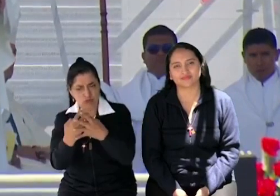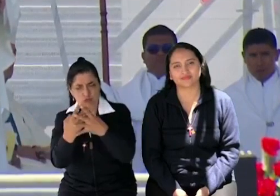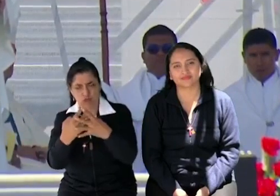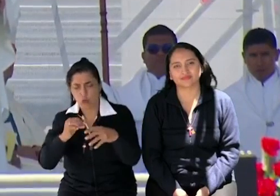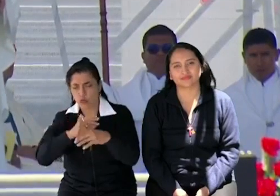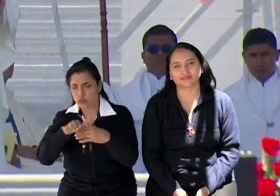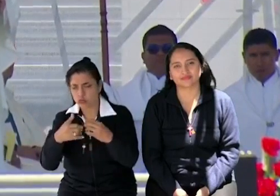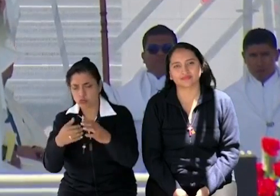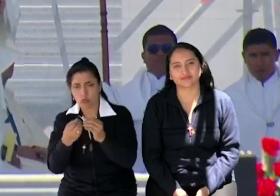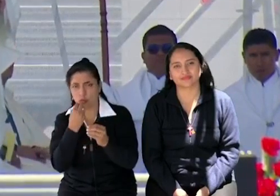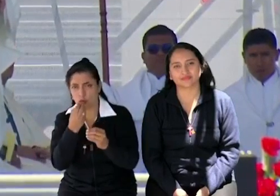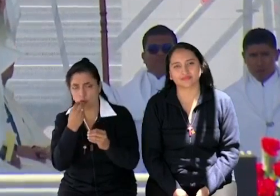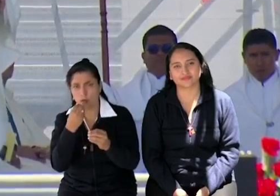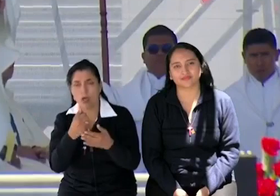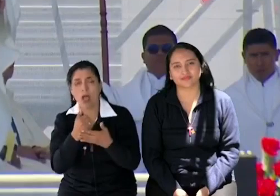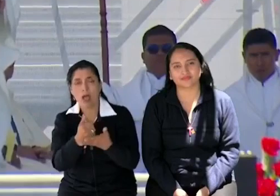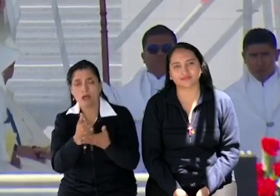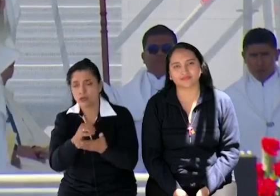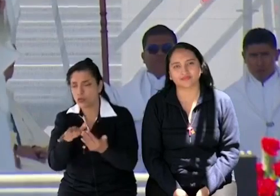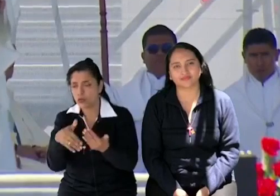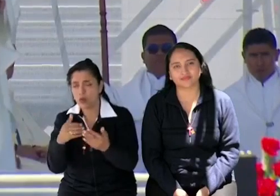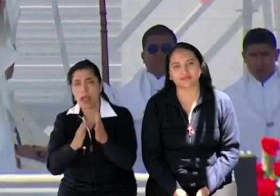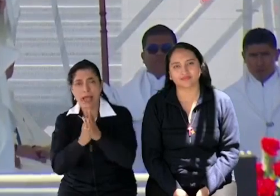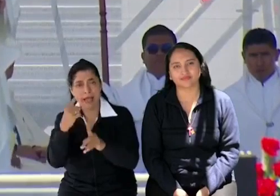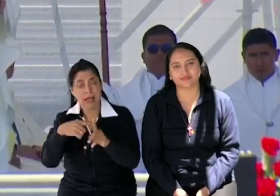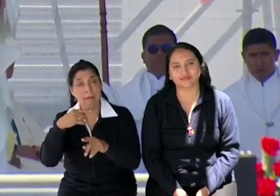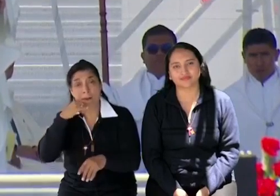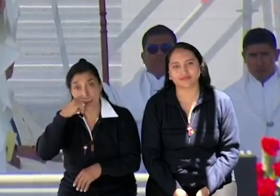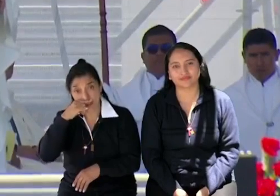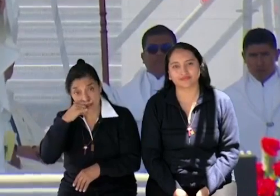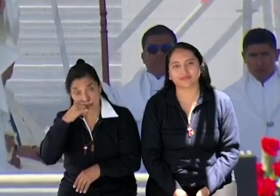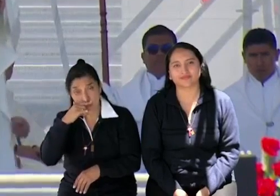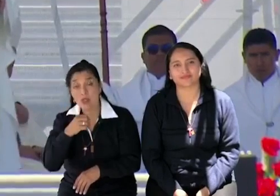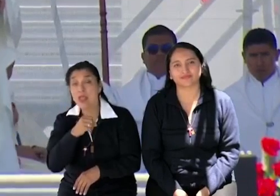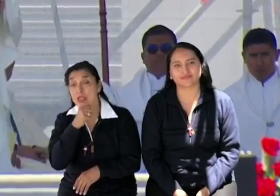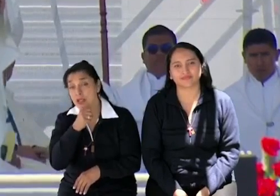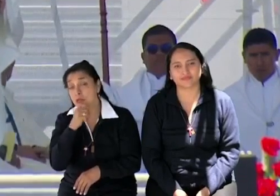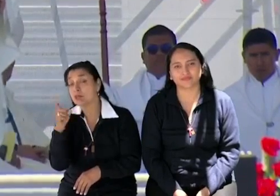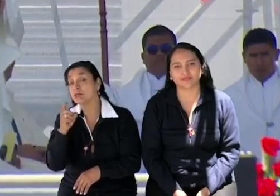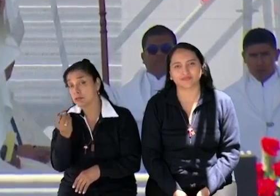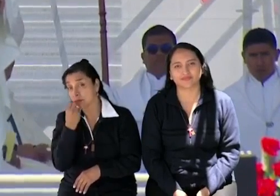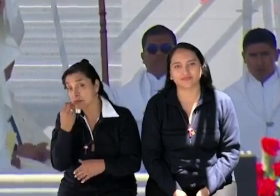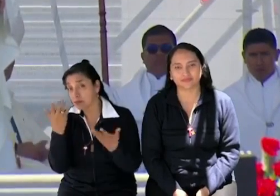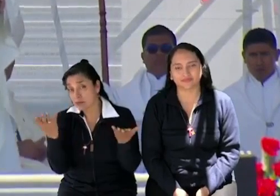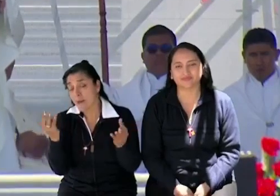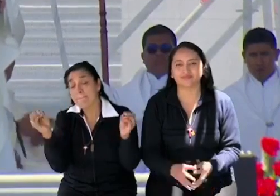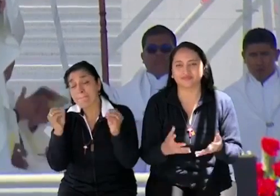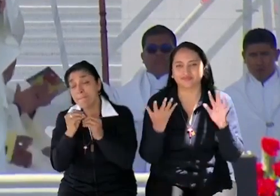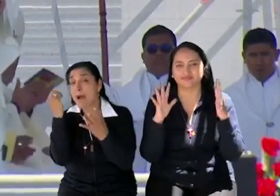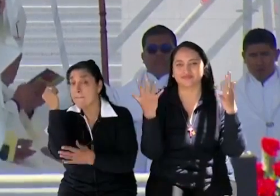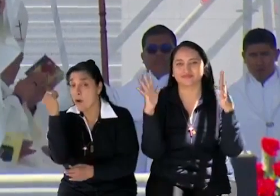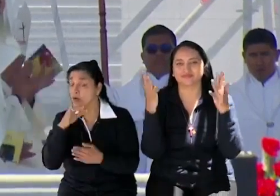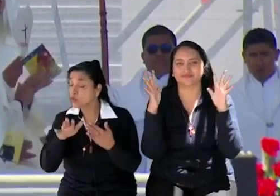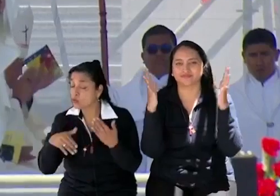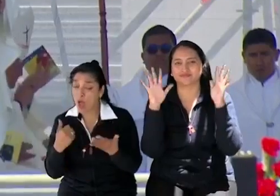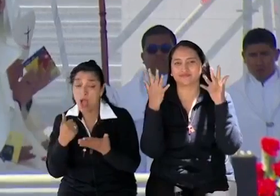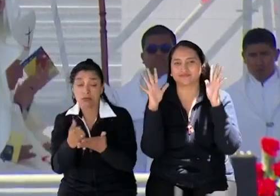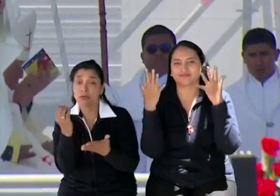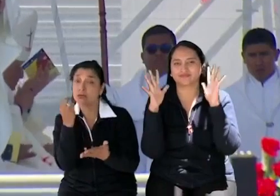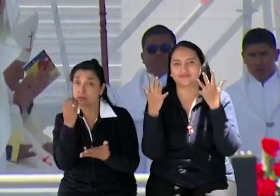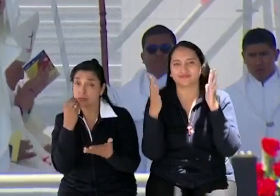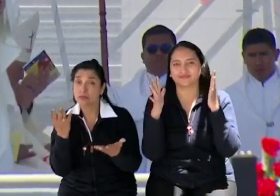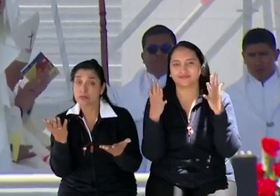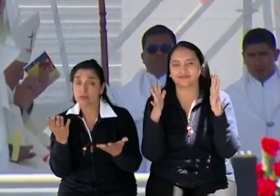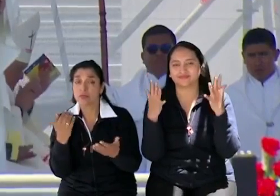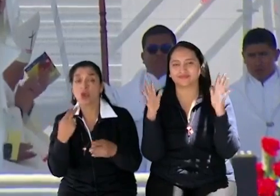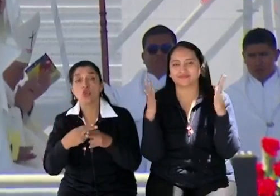de los comedores parroquiales para niños y ancianos, para los más pobres. Y esa red